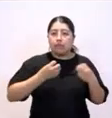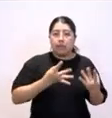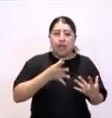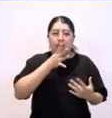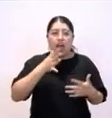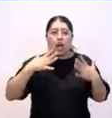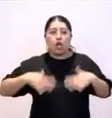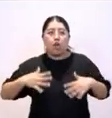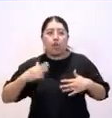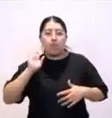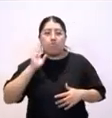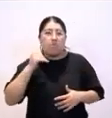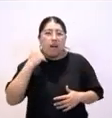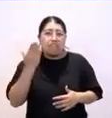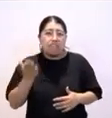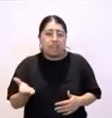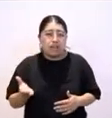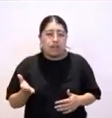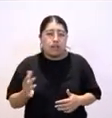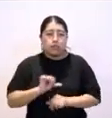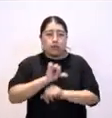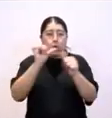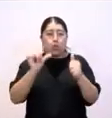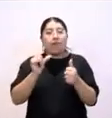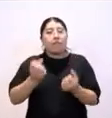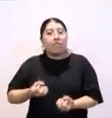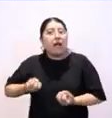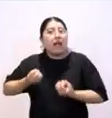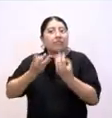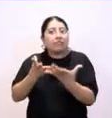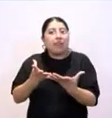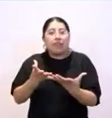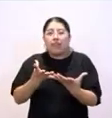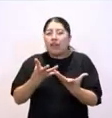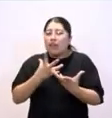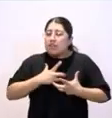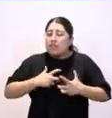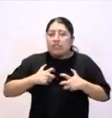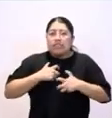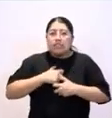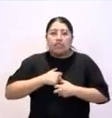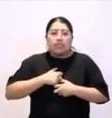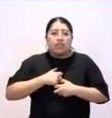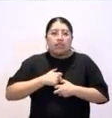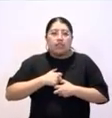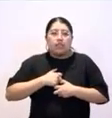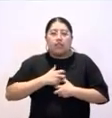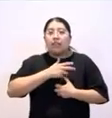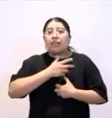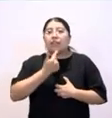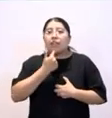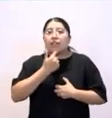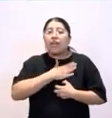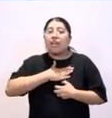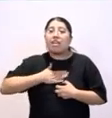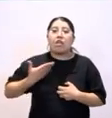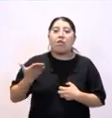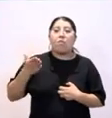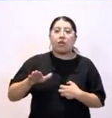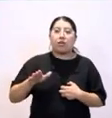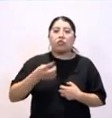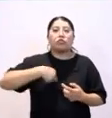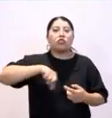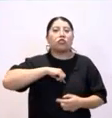fea. Esto es una manera de expresar la desesperación, y acaba diciendo: me quiero morir. ¿Qué estamos haciendo